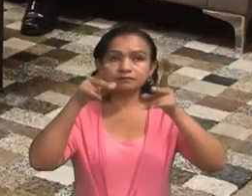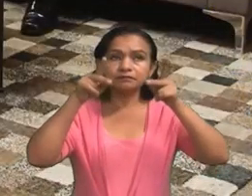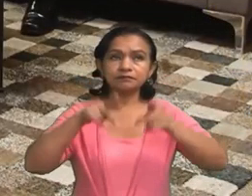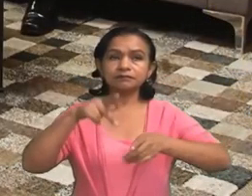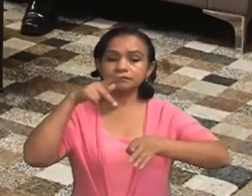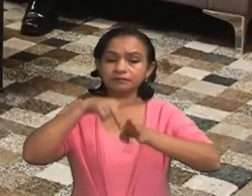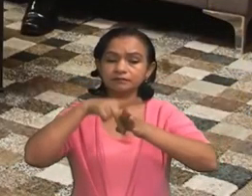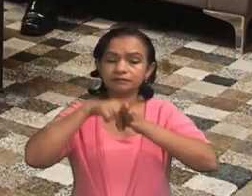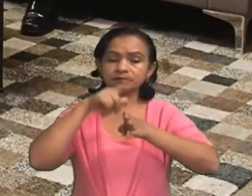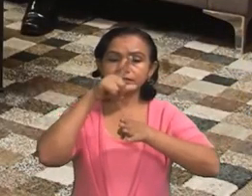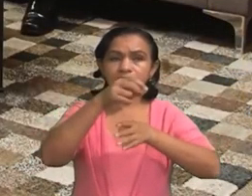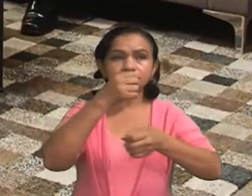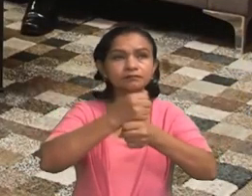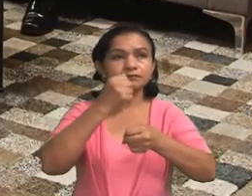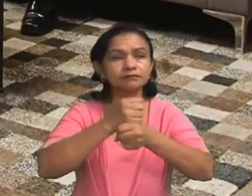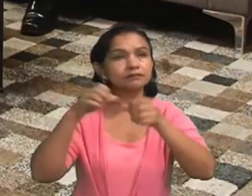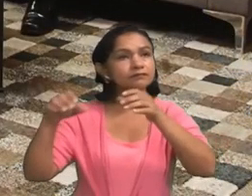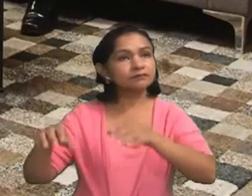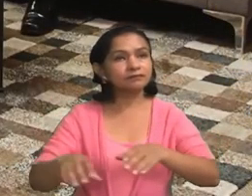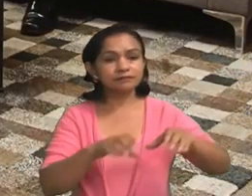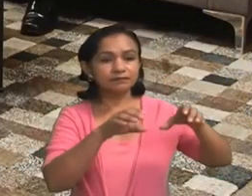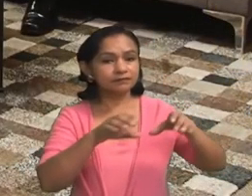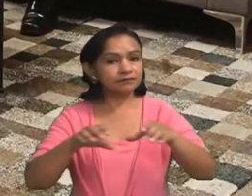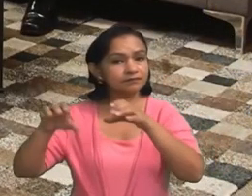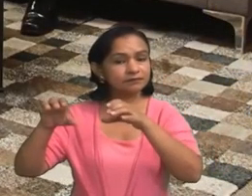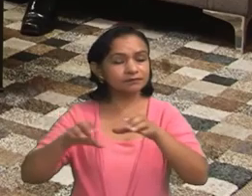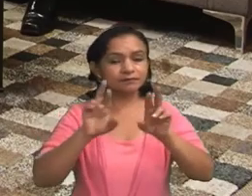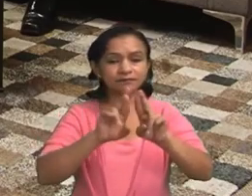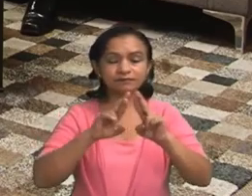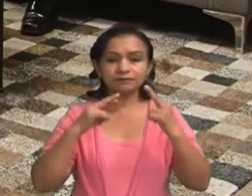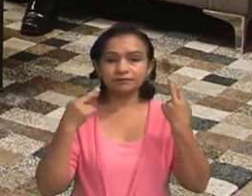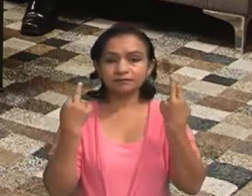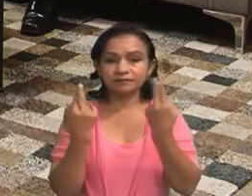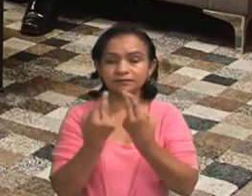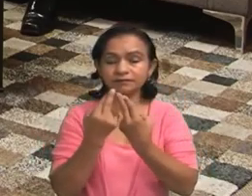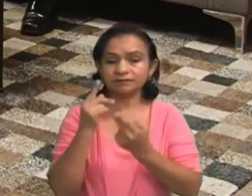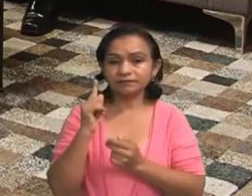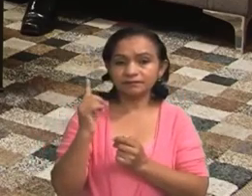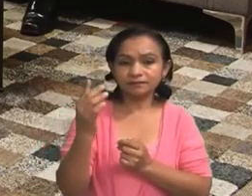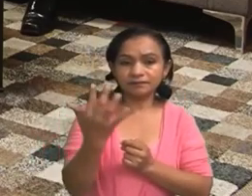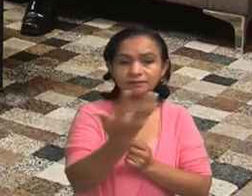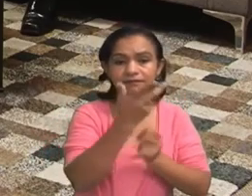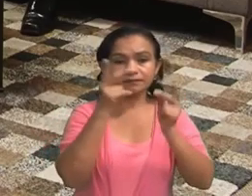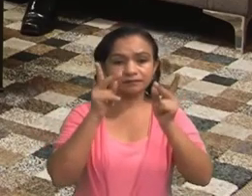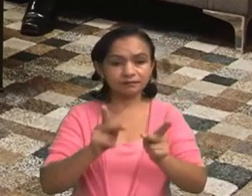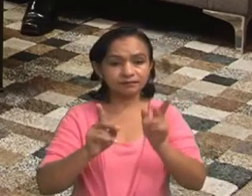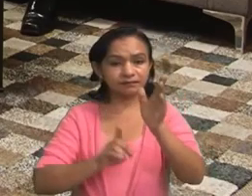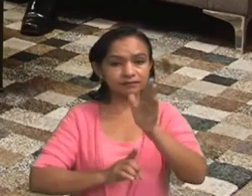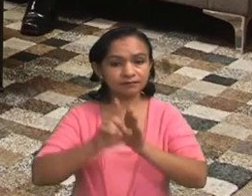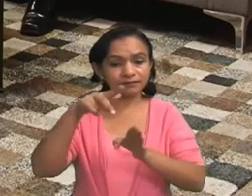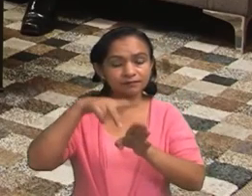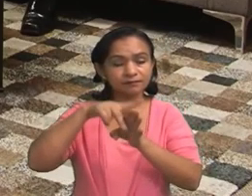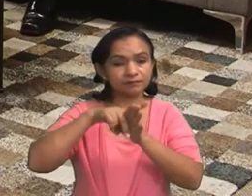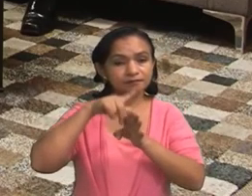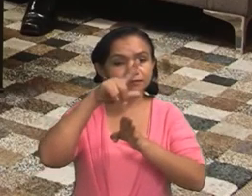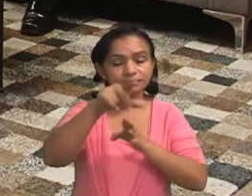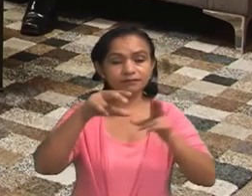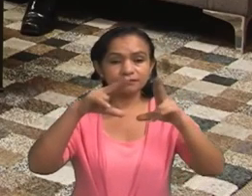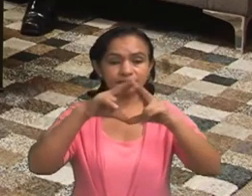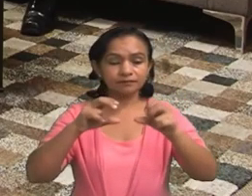que es una fiesta en donde nos reunimos todos los actores del desarrollo rural de este país